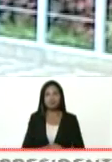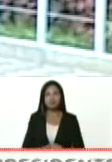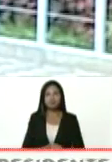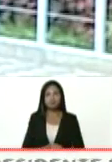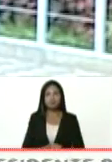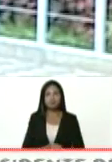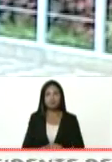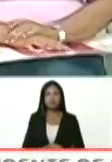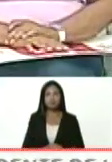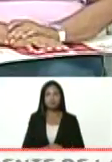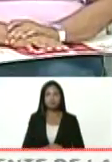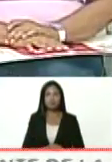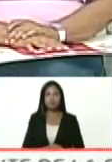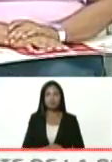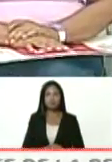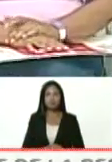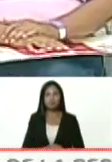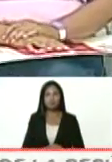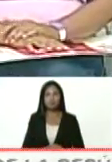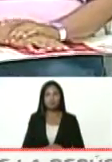¿Cómo es la cosa?